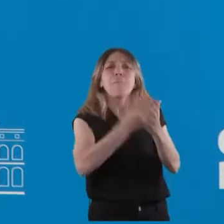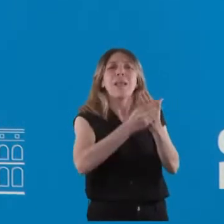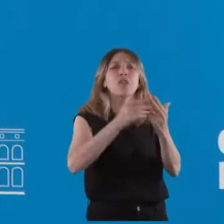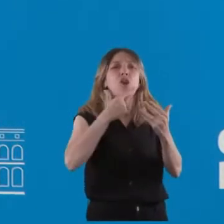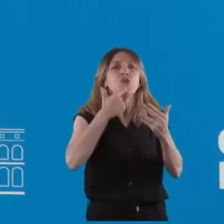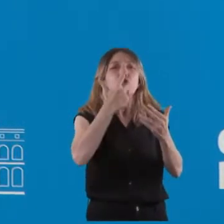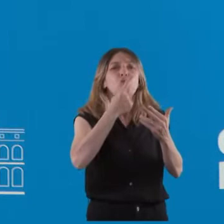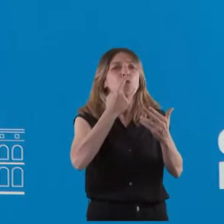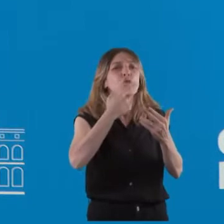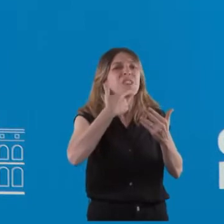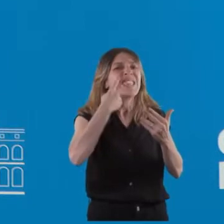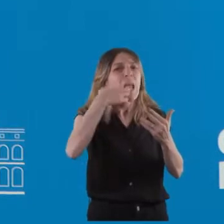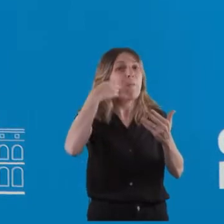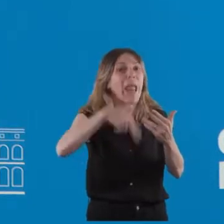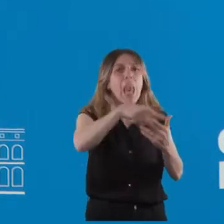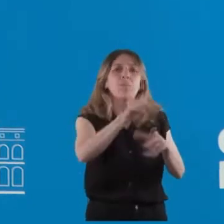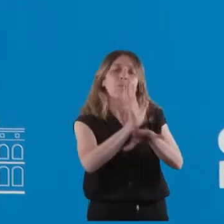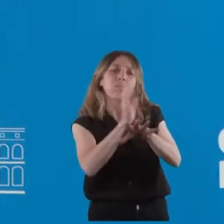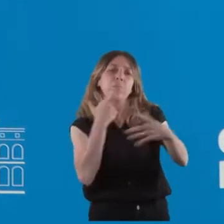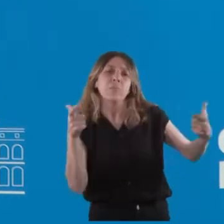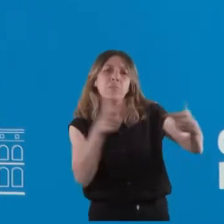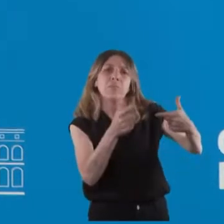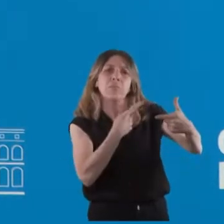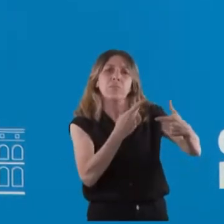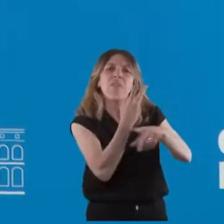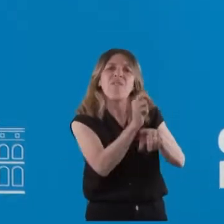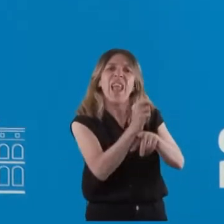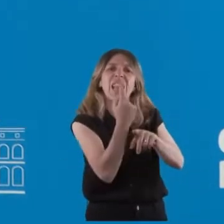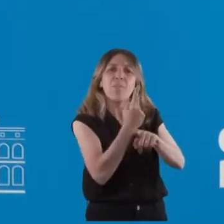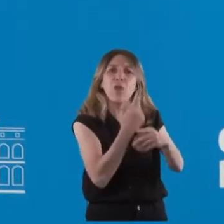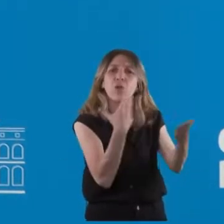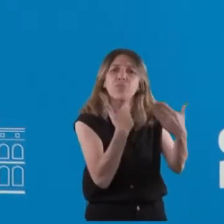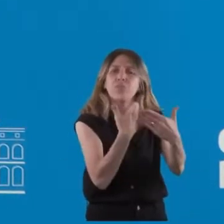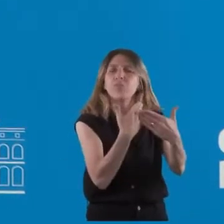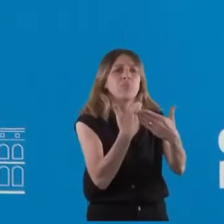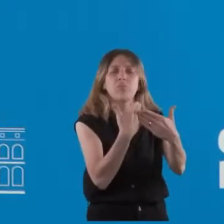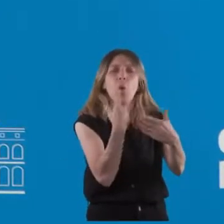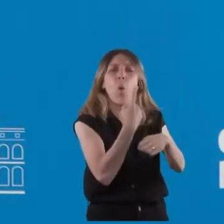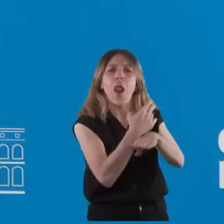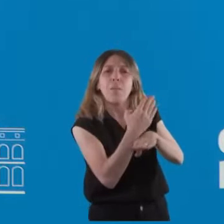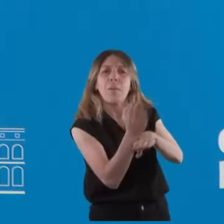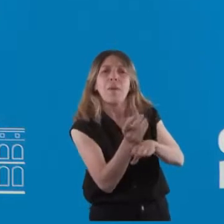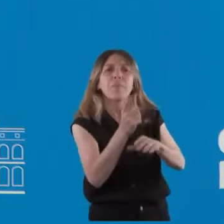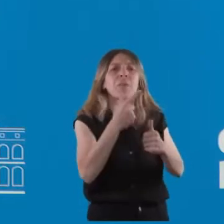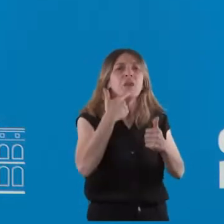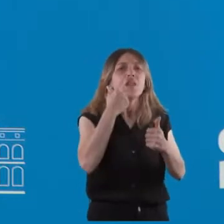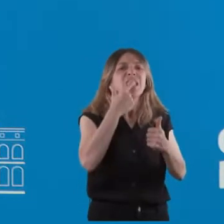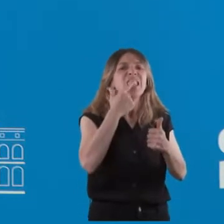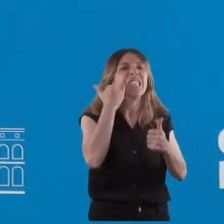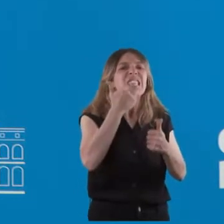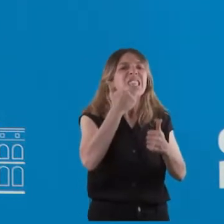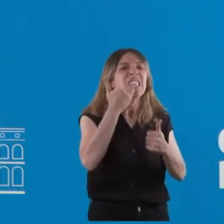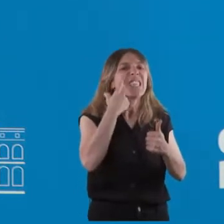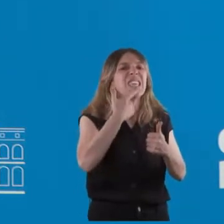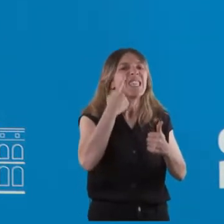con que mantuvo también un encuentro que estaba previsto en principio de 20 minutos y fue de más de una hora tanto putin como se le plantearon